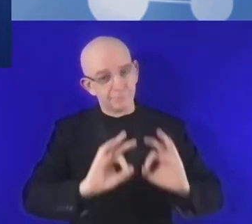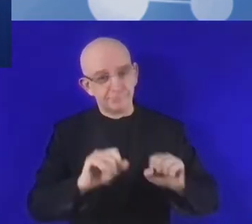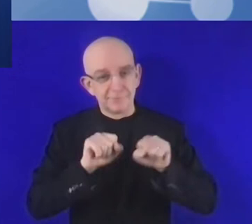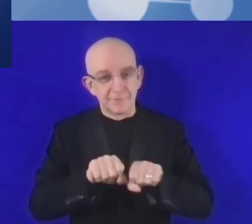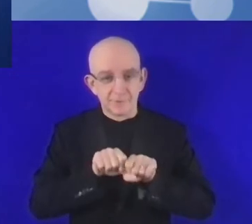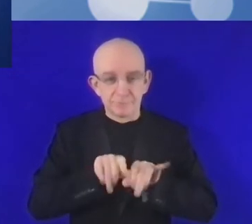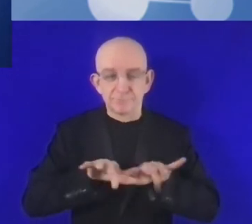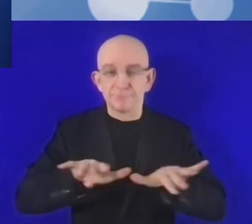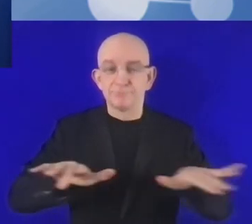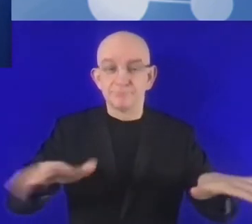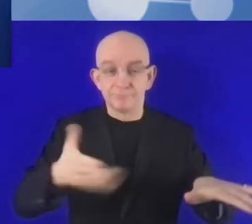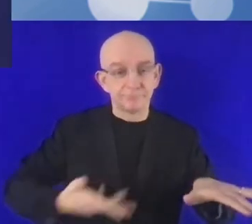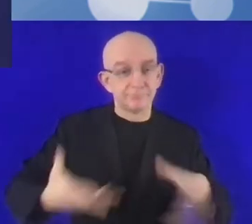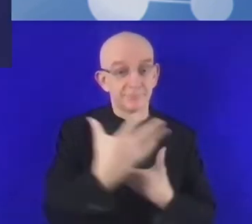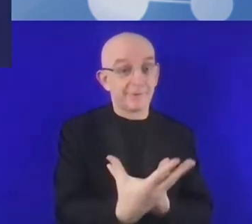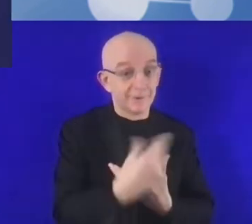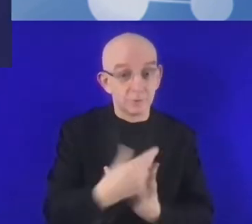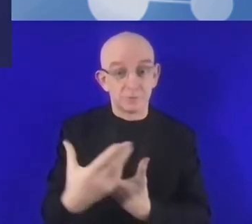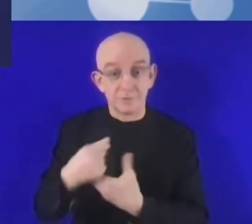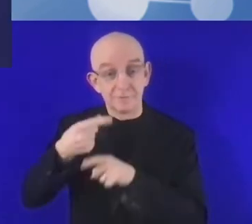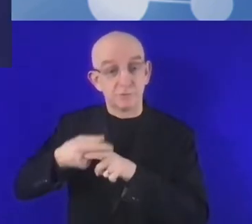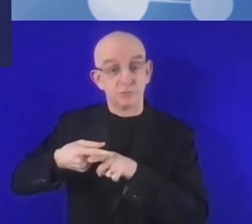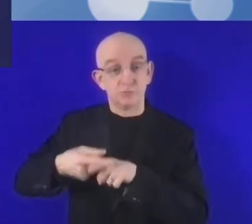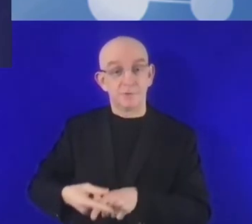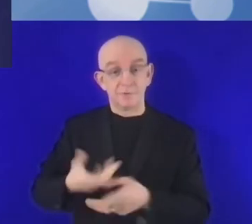valientes conclusiones. Espero que este debate